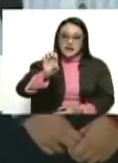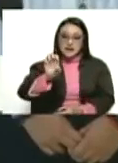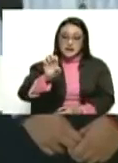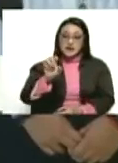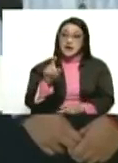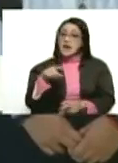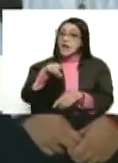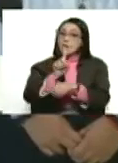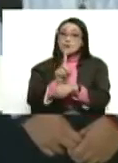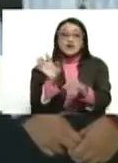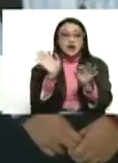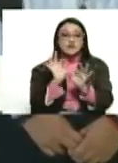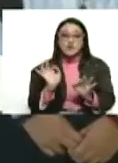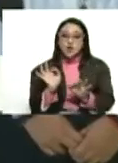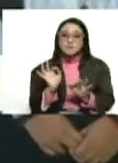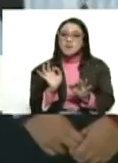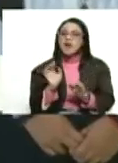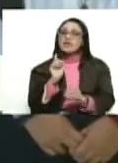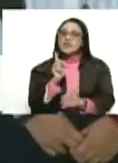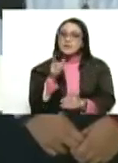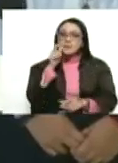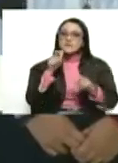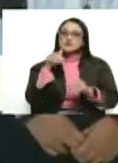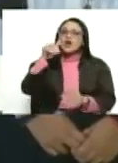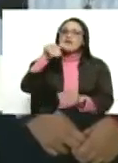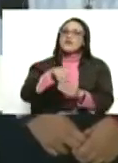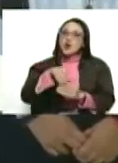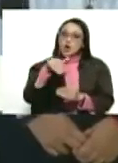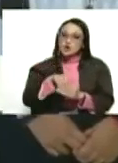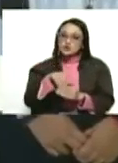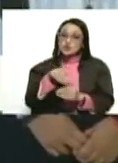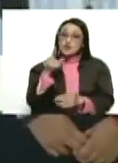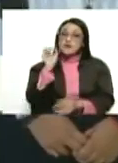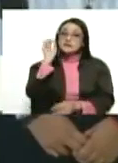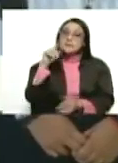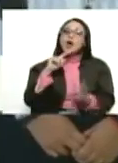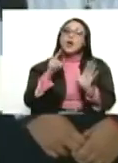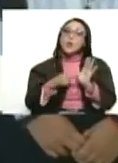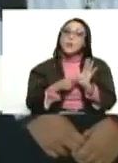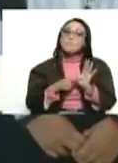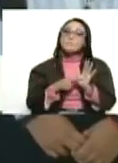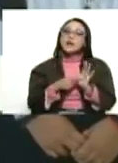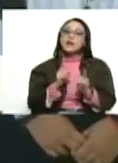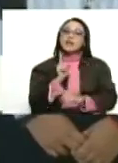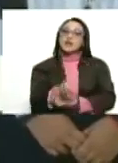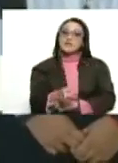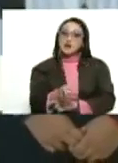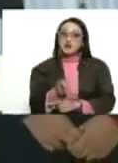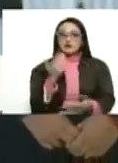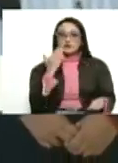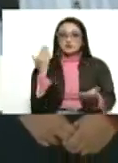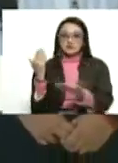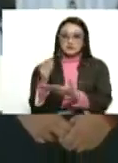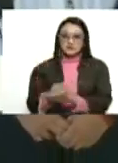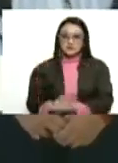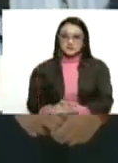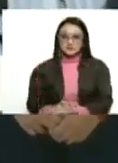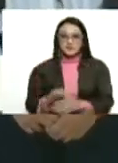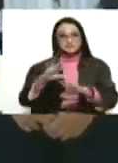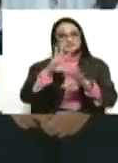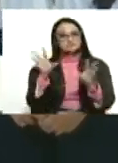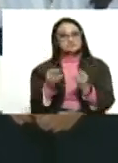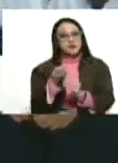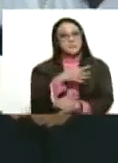este país en la crisis es el voto con lo cual esta asamblea cumple con su deber bien gran declaraciones